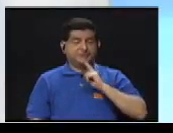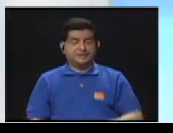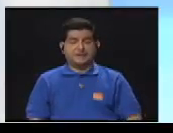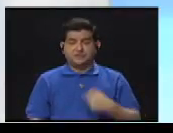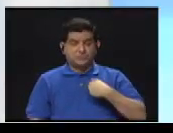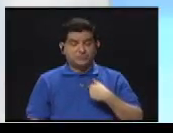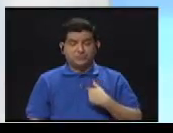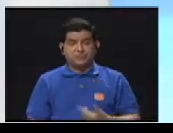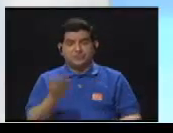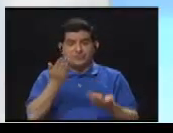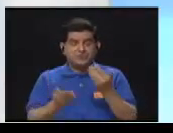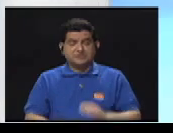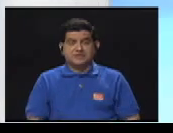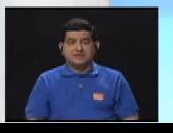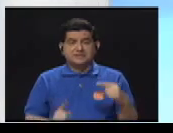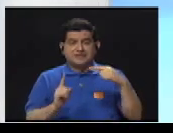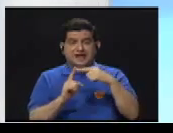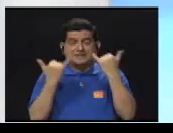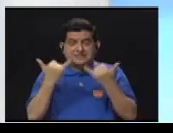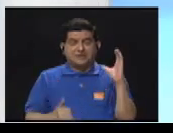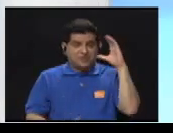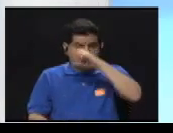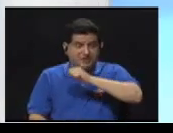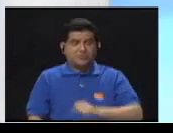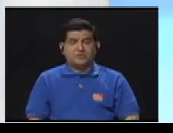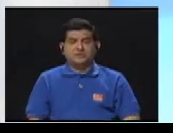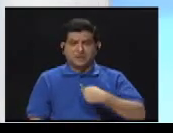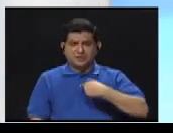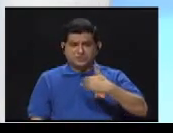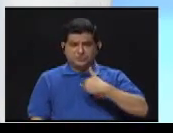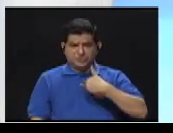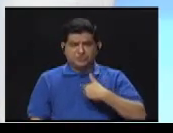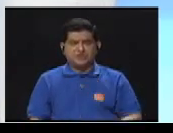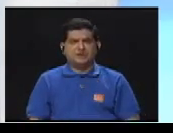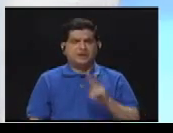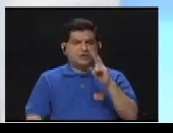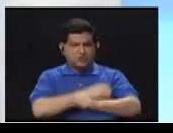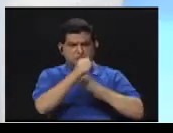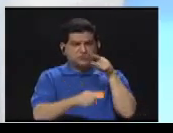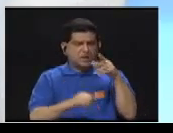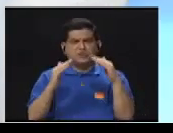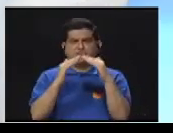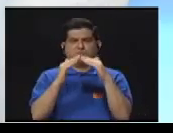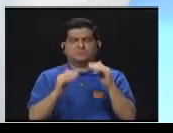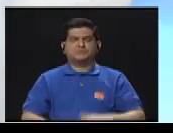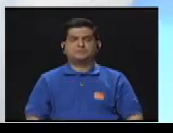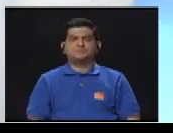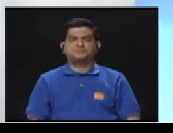uno no se da cuenta, digamos, hasta ahora que usted me lo dice, porque ya yo cuando eso tenía 2 años de vivir ahí,